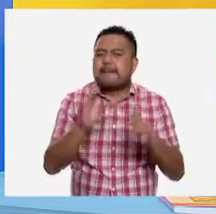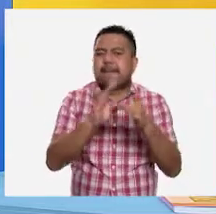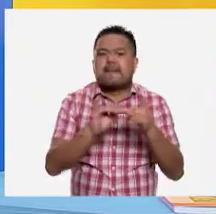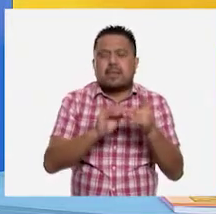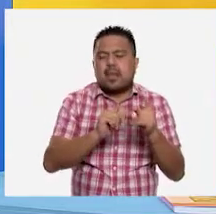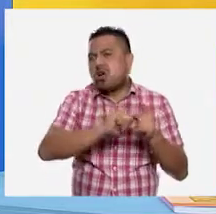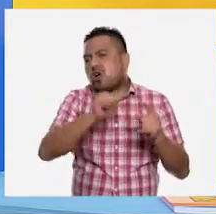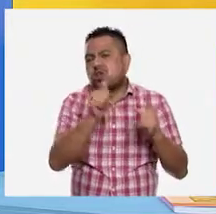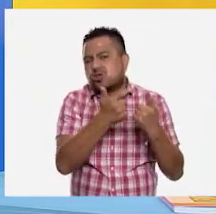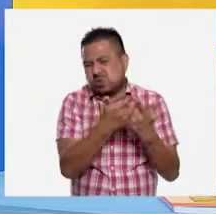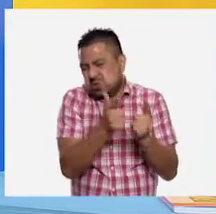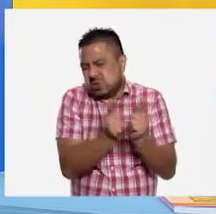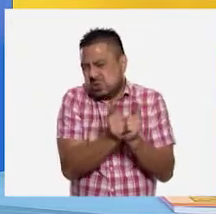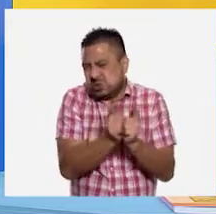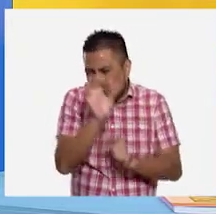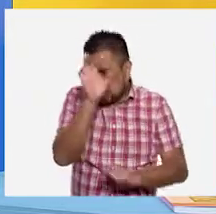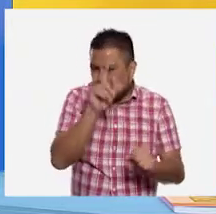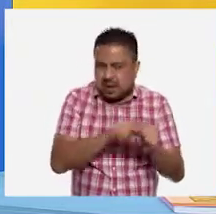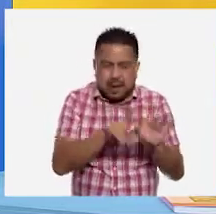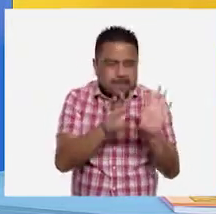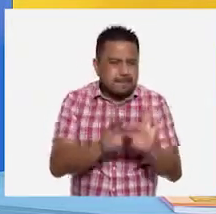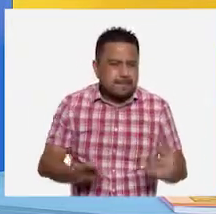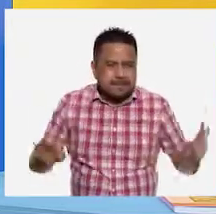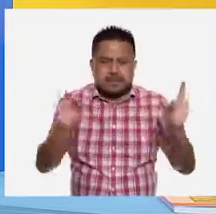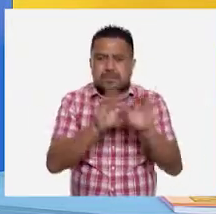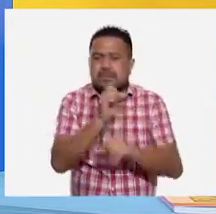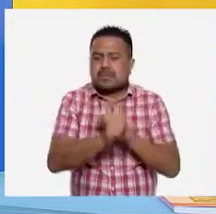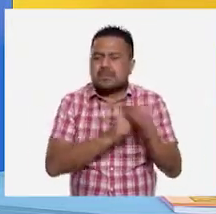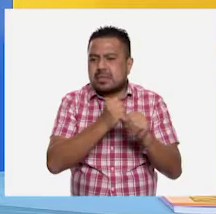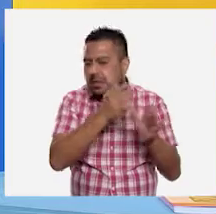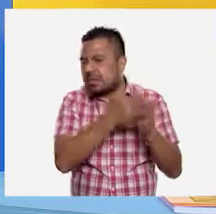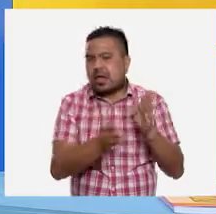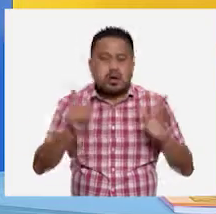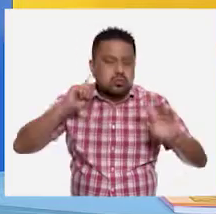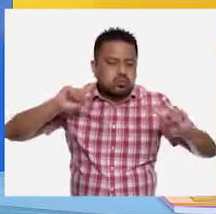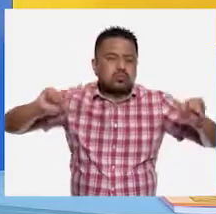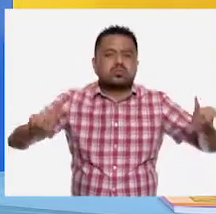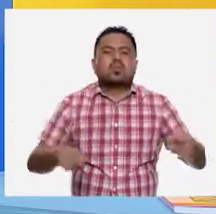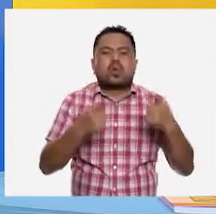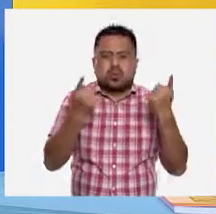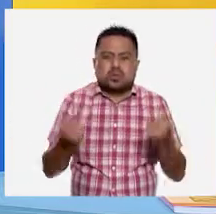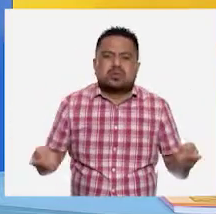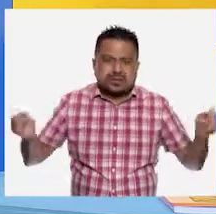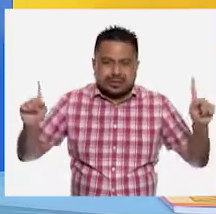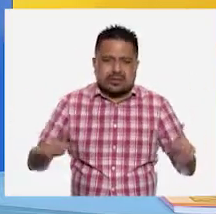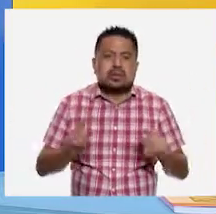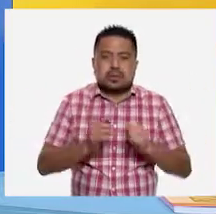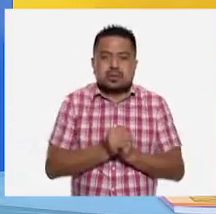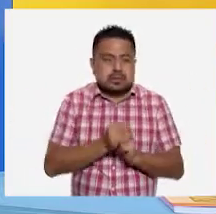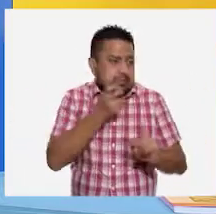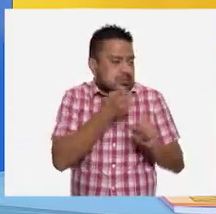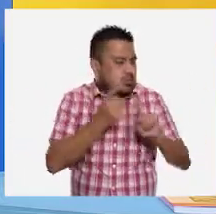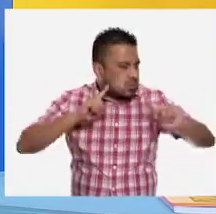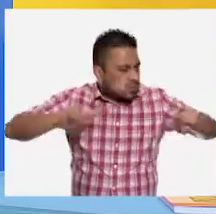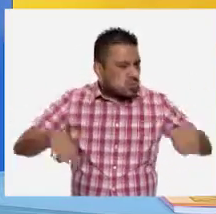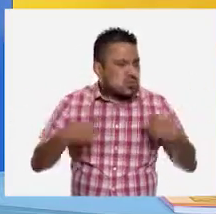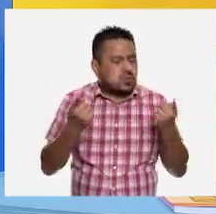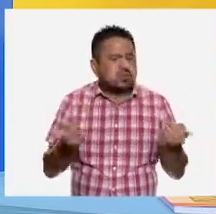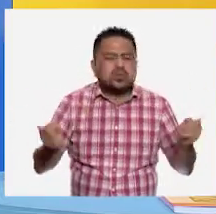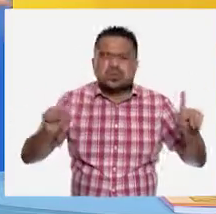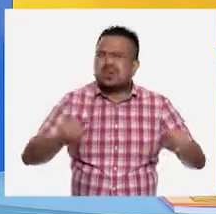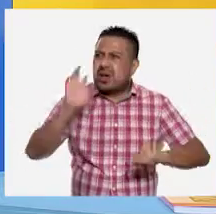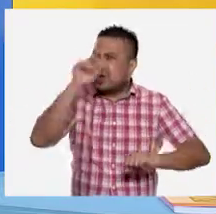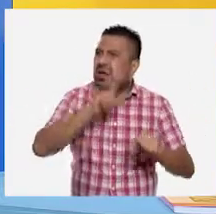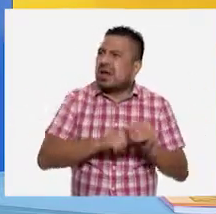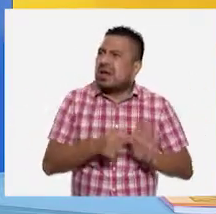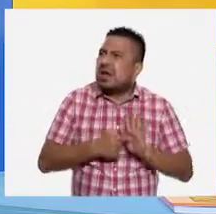de las expresiones culturales importantes de esta época, la música. La música es una representación cultural que nos habla